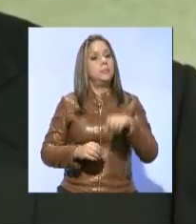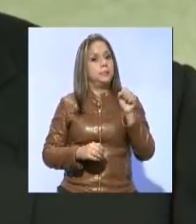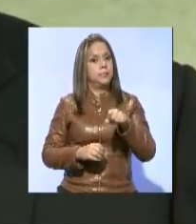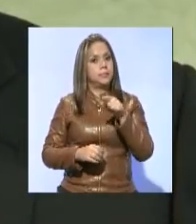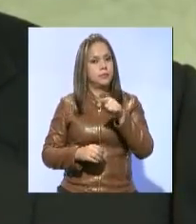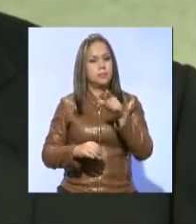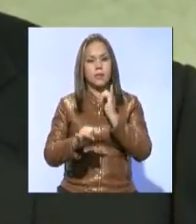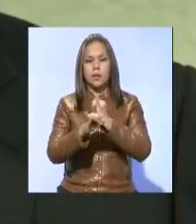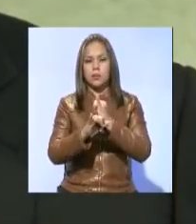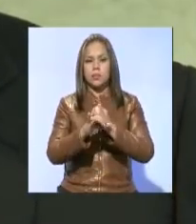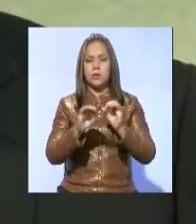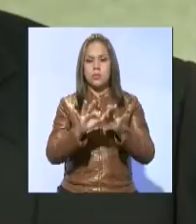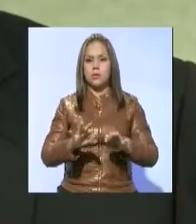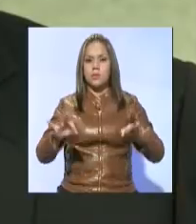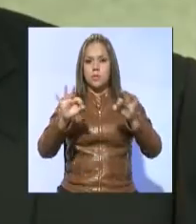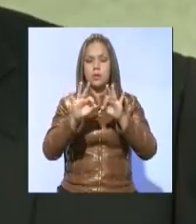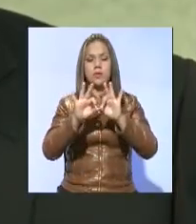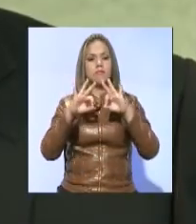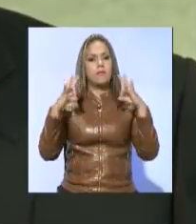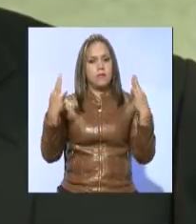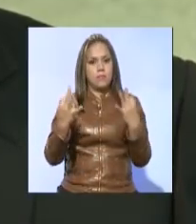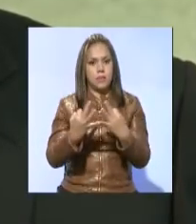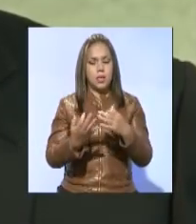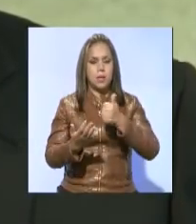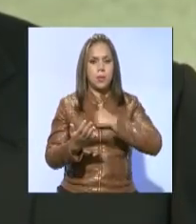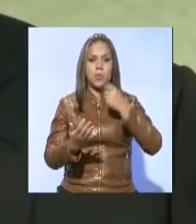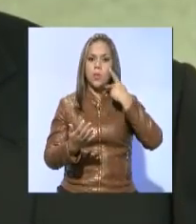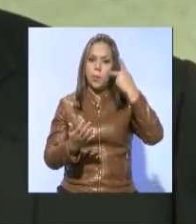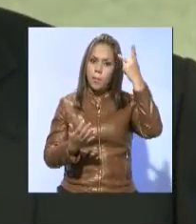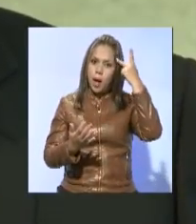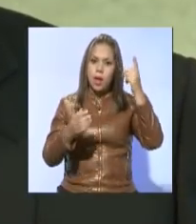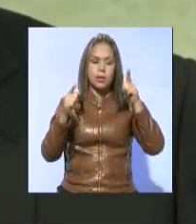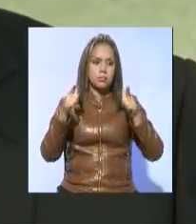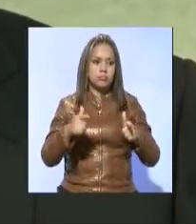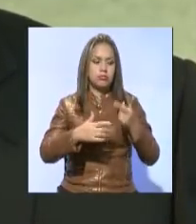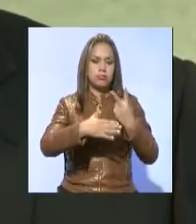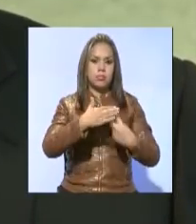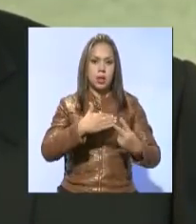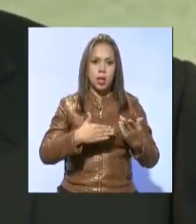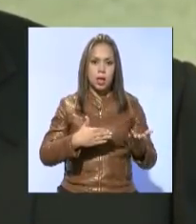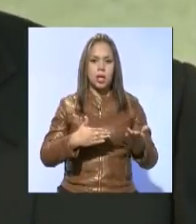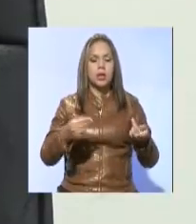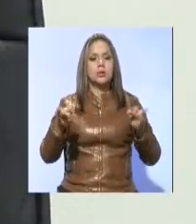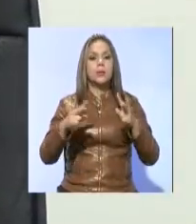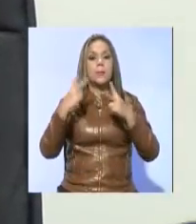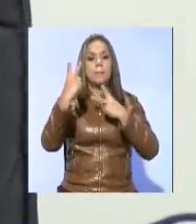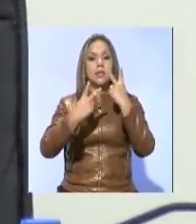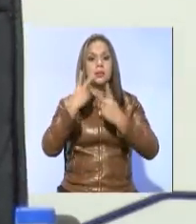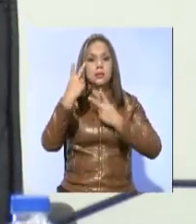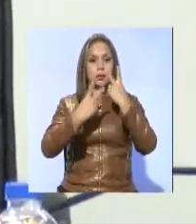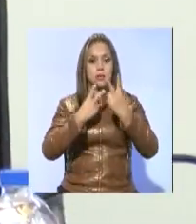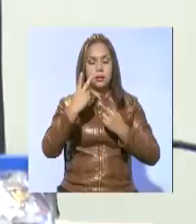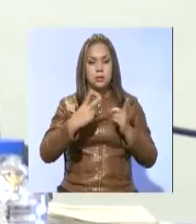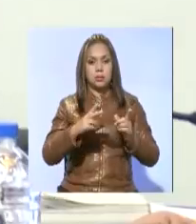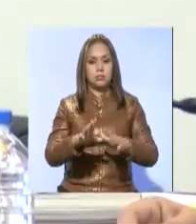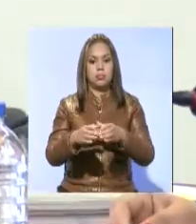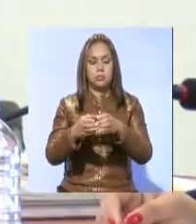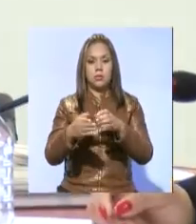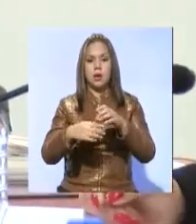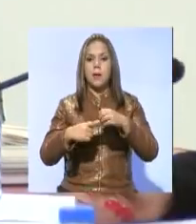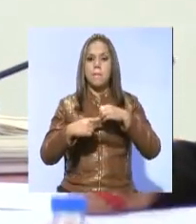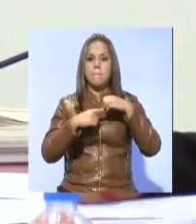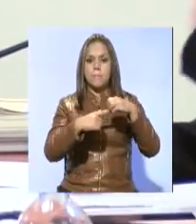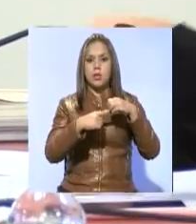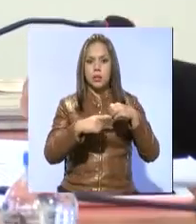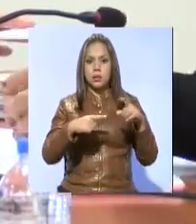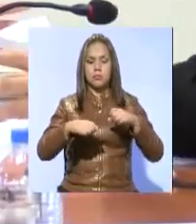instituciones fundamentales para la familia, como es la patria potestad, la tenencia, la custodia, el régimen de visitas. En la mesa también será prioridad el